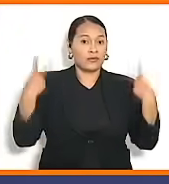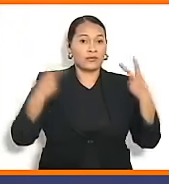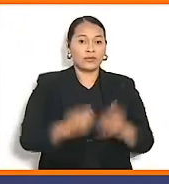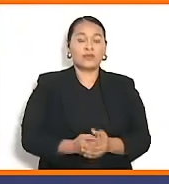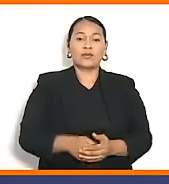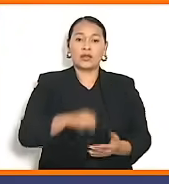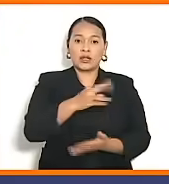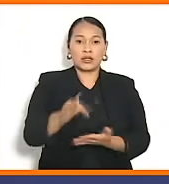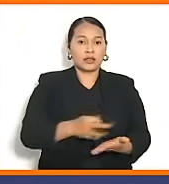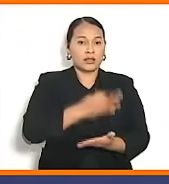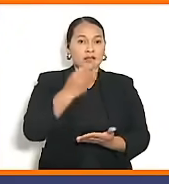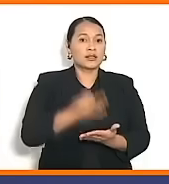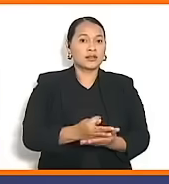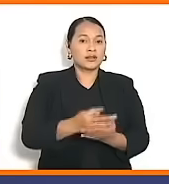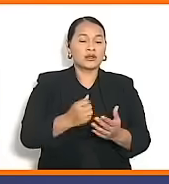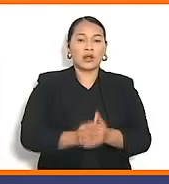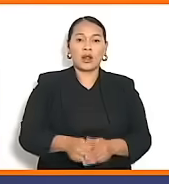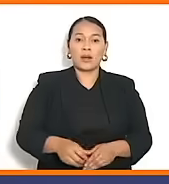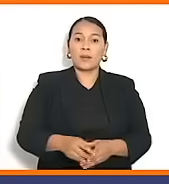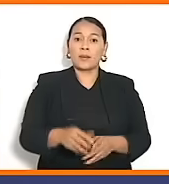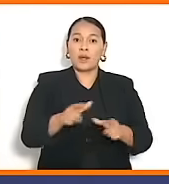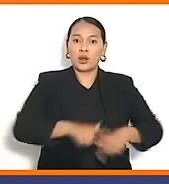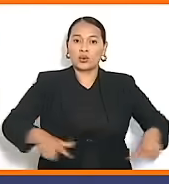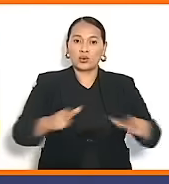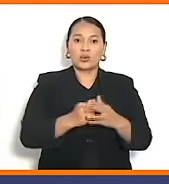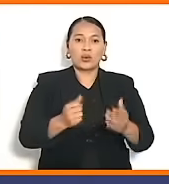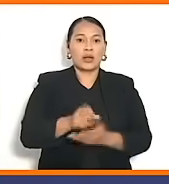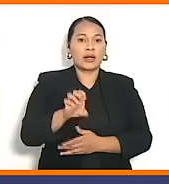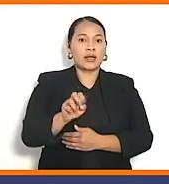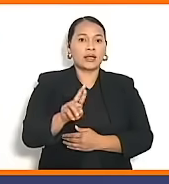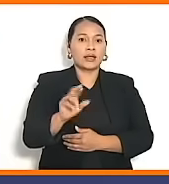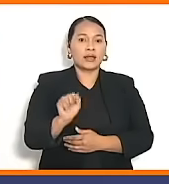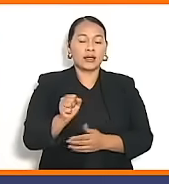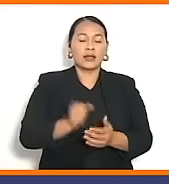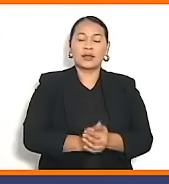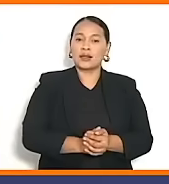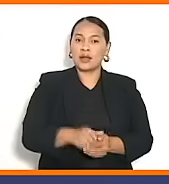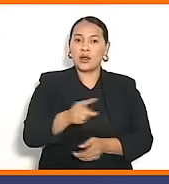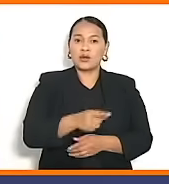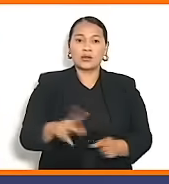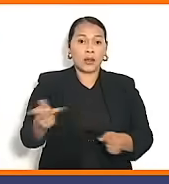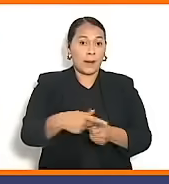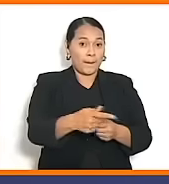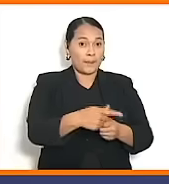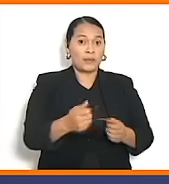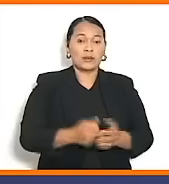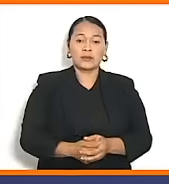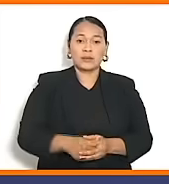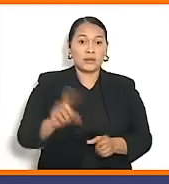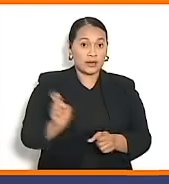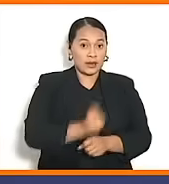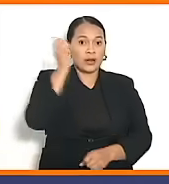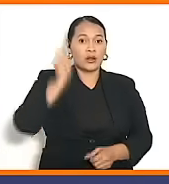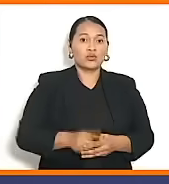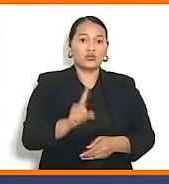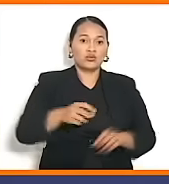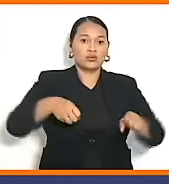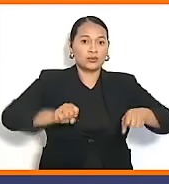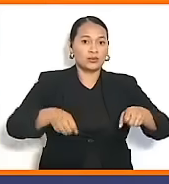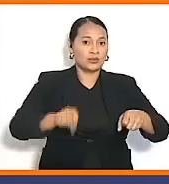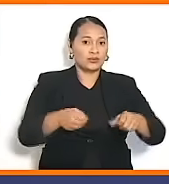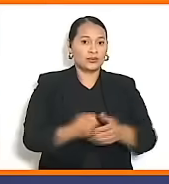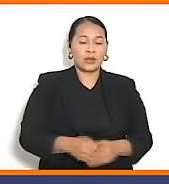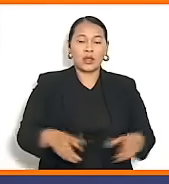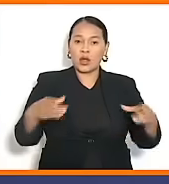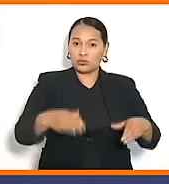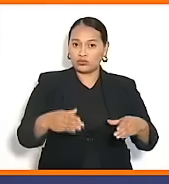de Tegucigalpa, tenemos una excelente promoción para ustedes, y es que pueden ganarse una increíble motocicleta o una canasta familiar.